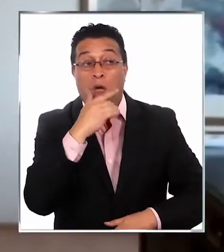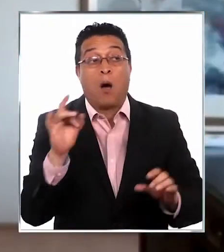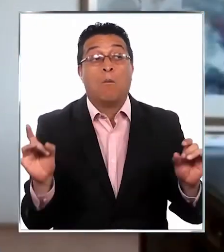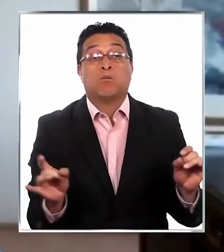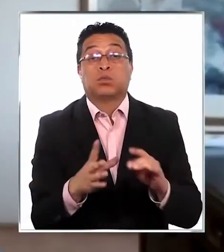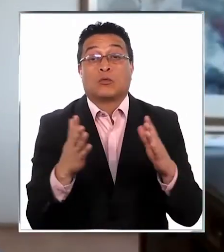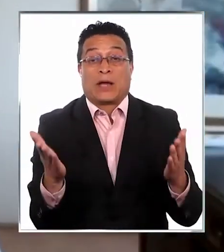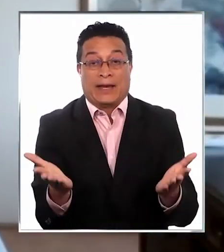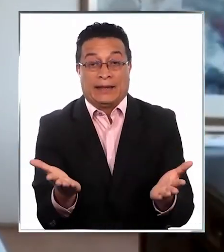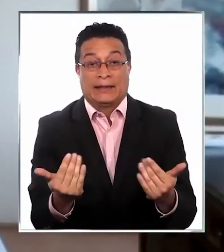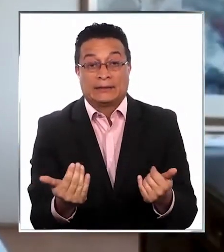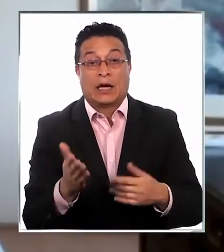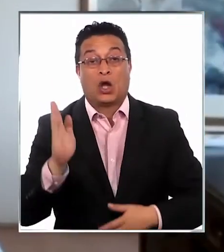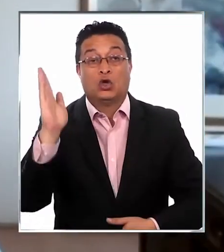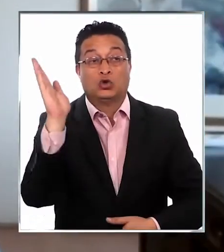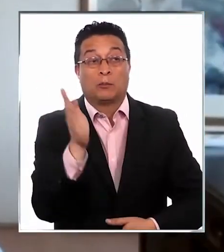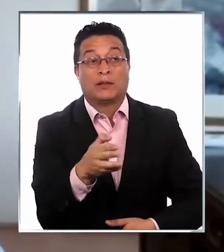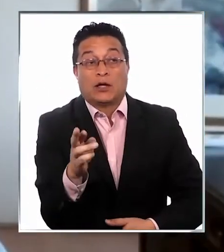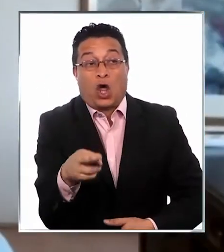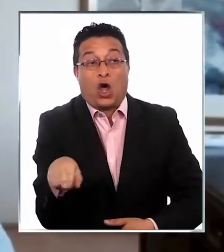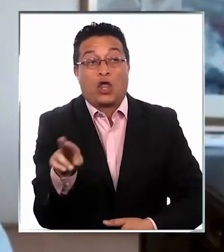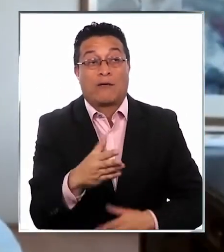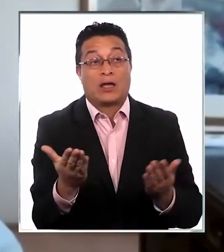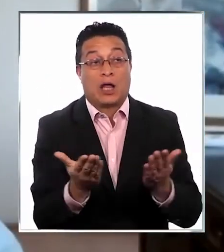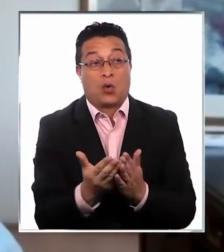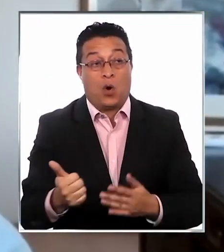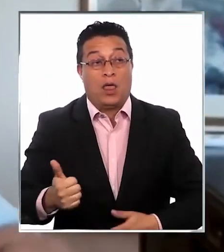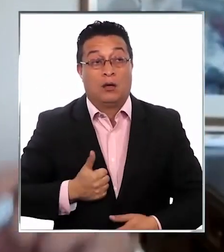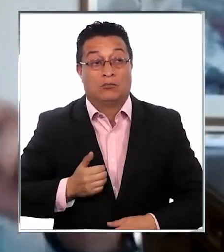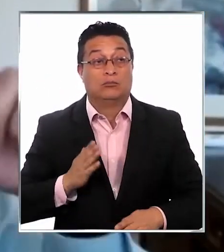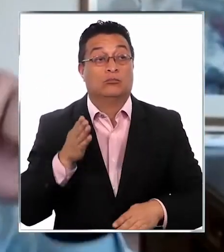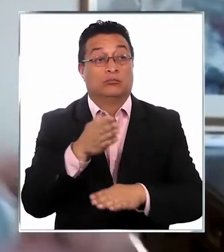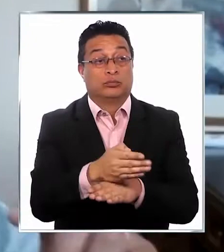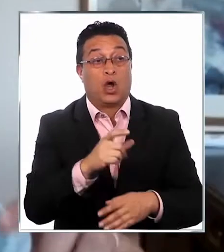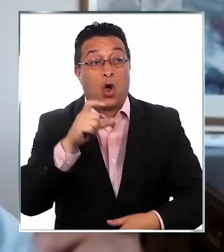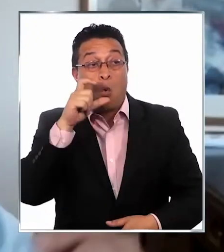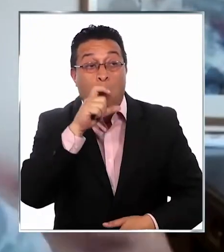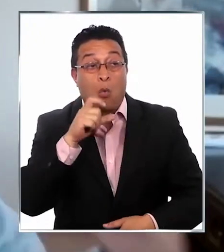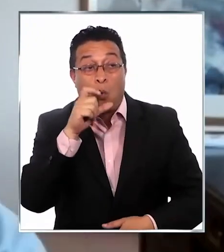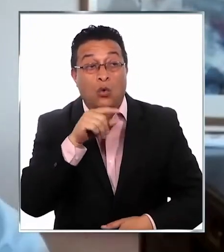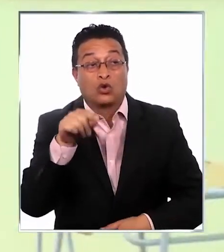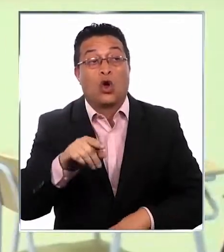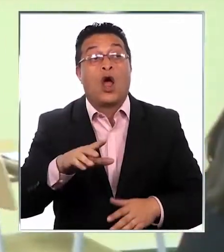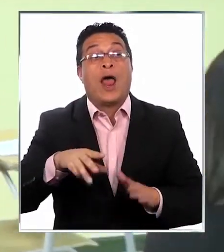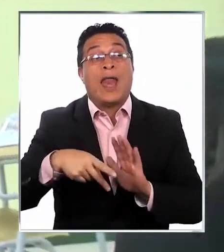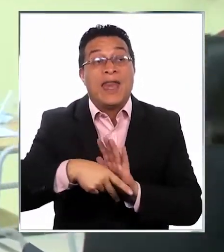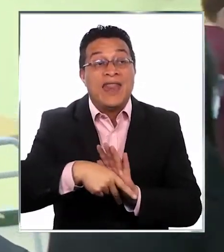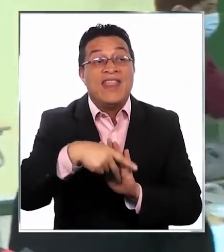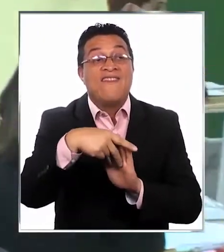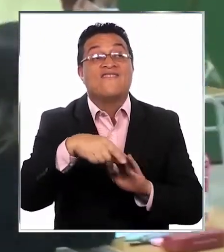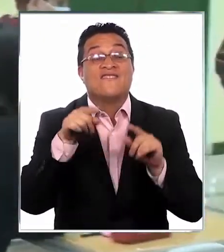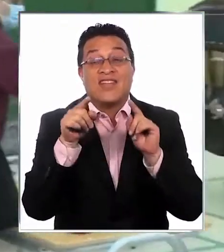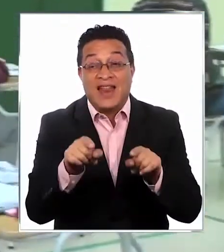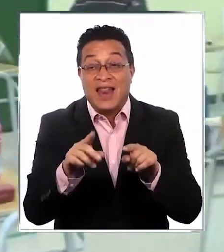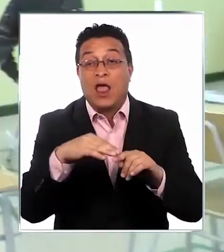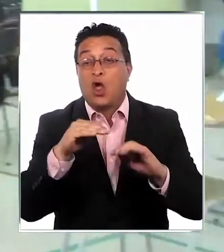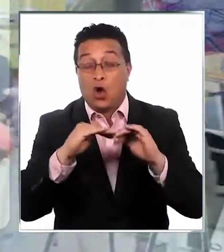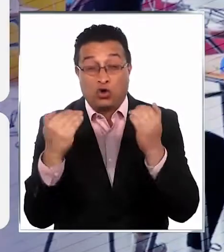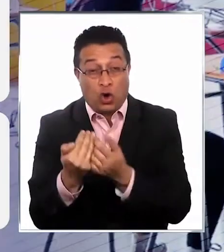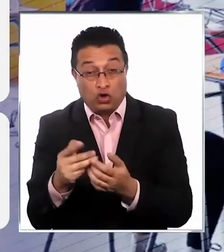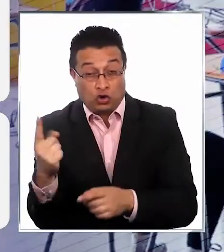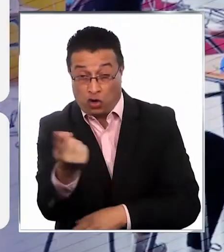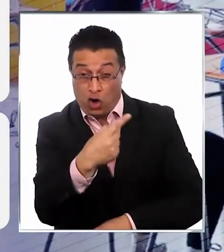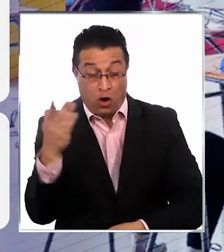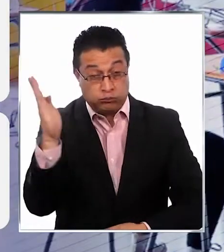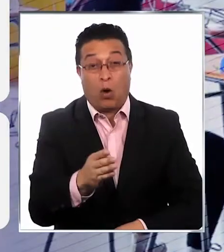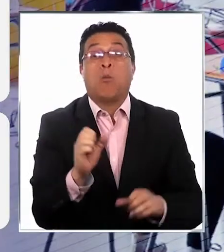necesario suspender de nuevo las clases presenciales en un curso, en un nivel o incluso en un establecimiento completo, es una medida que se